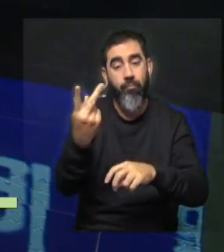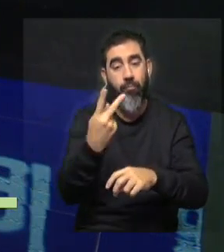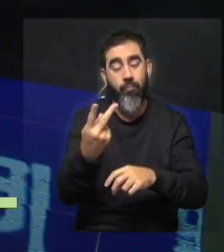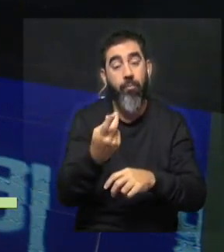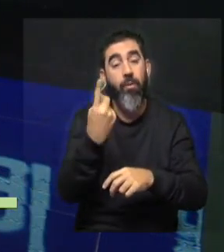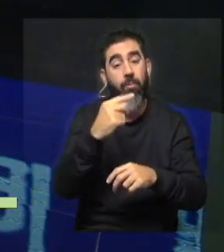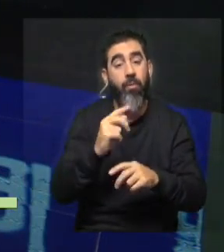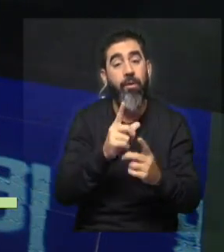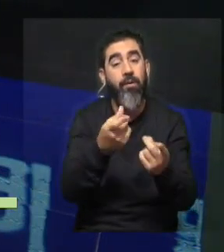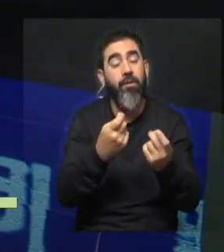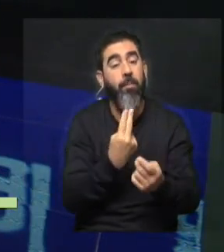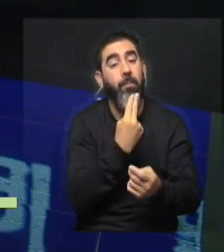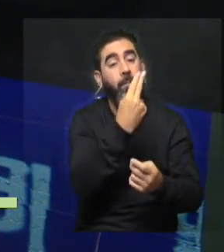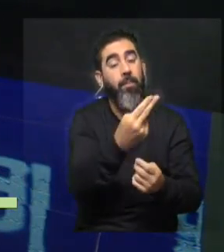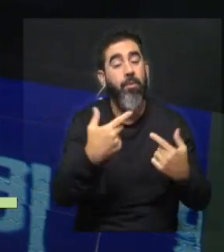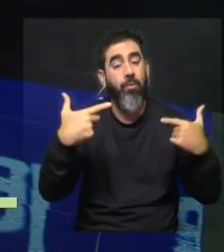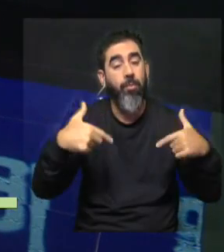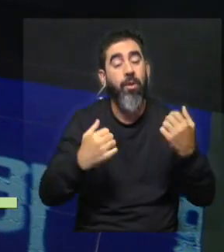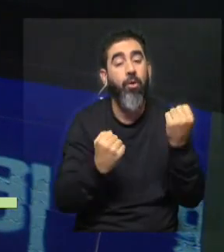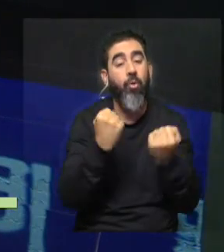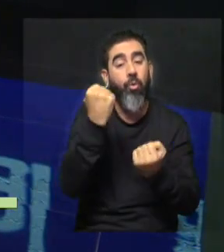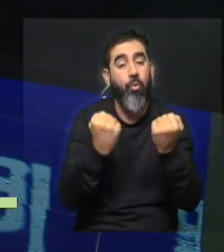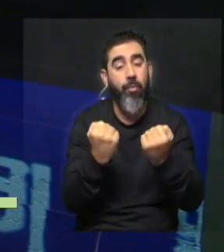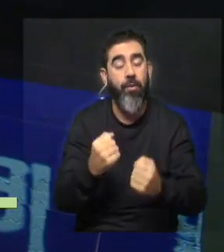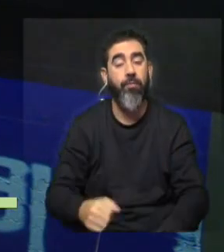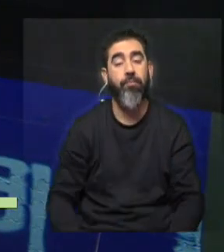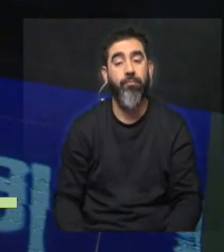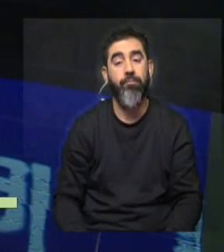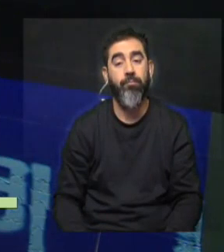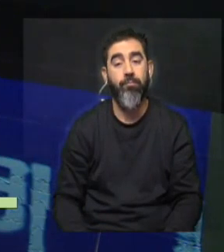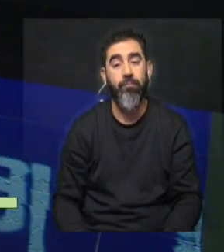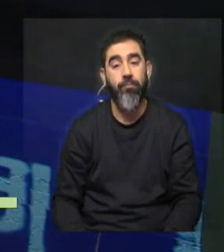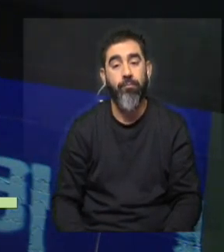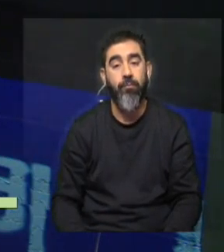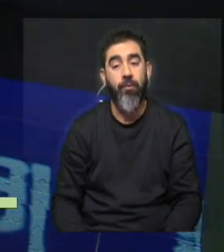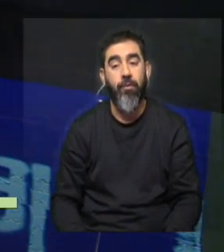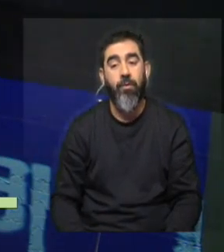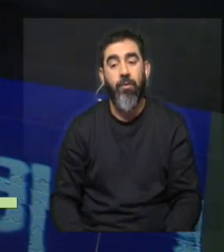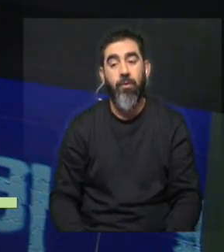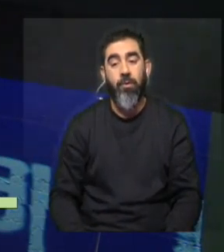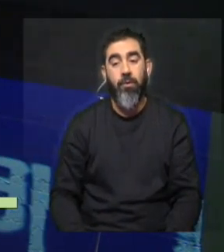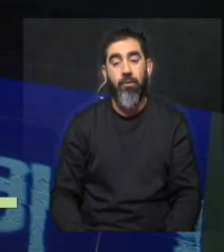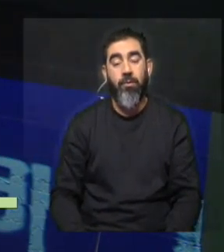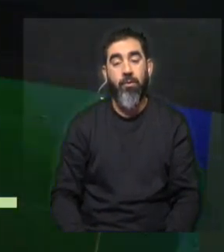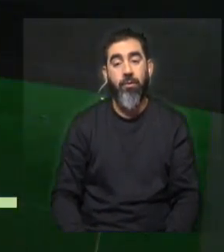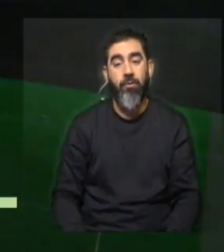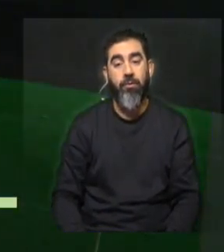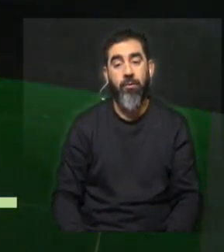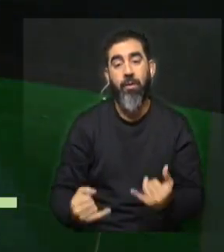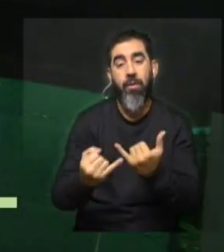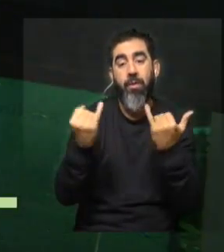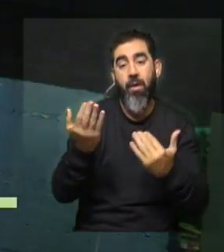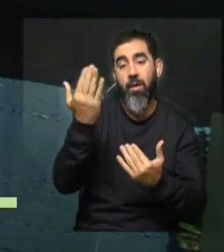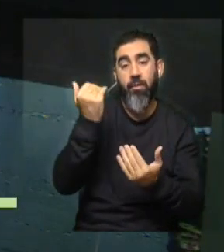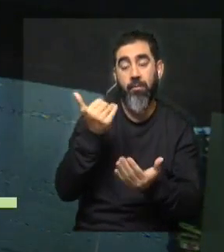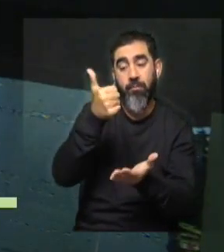pero eso requería el aval del Ministerio de economía muy bien Vamos a contarles también que días antes de su